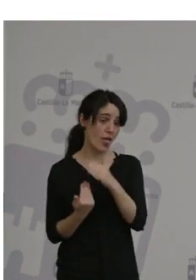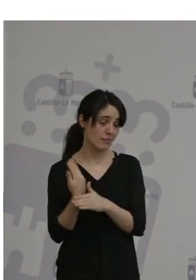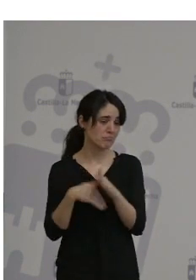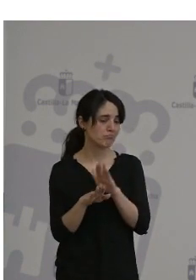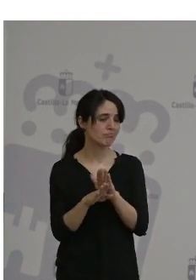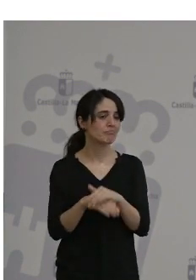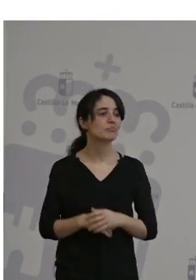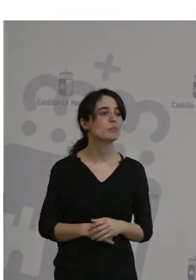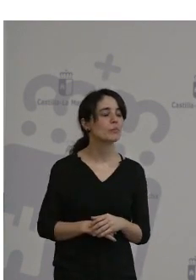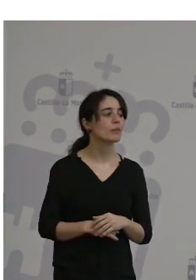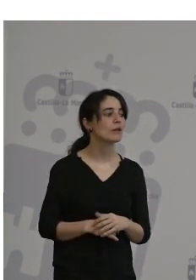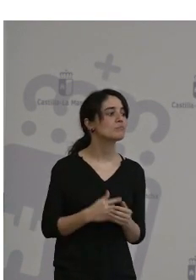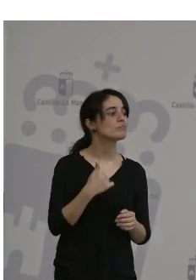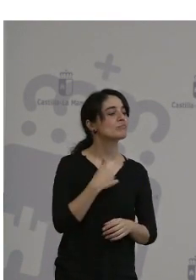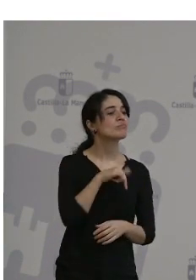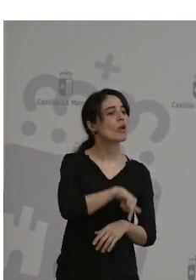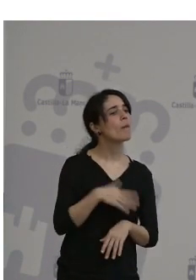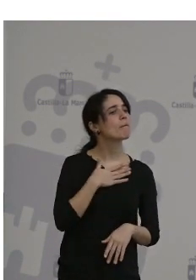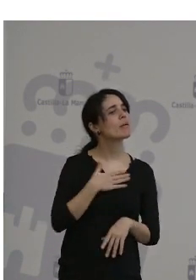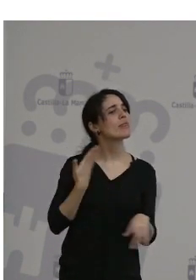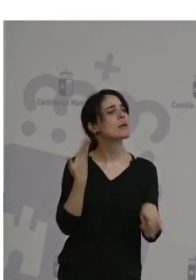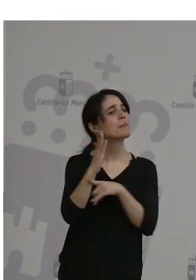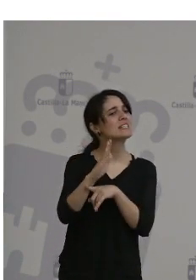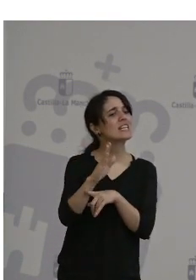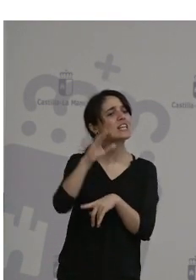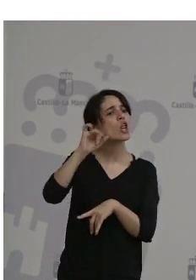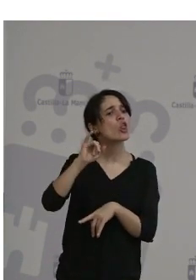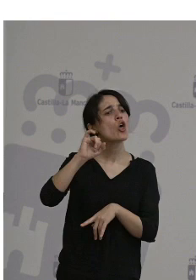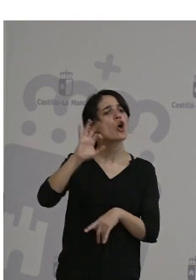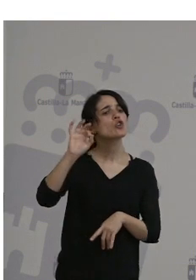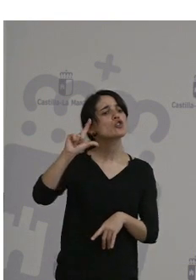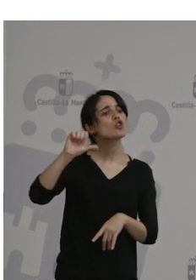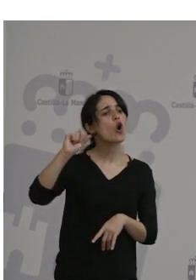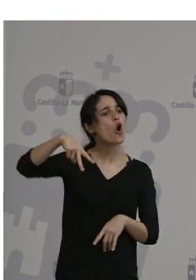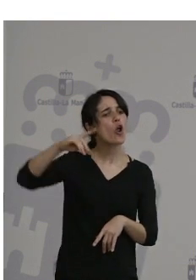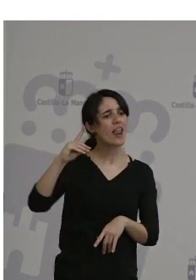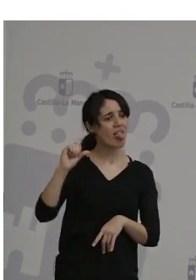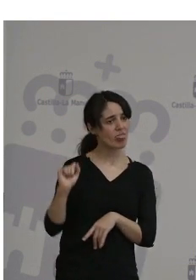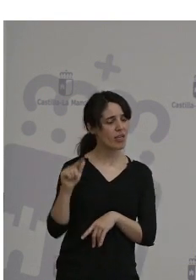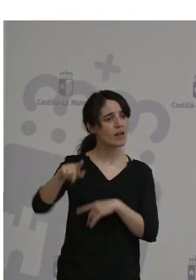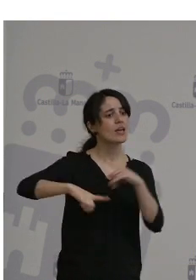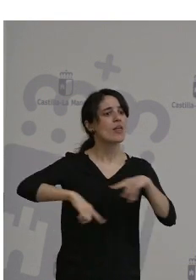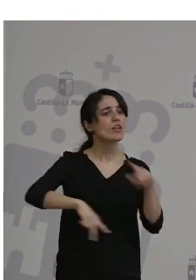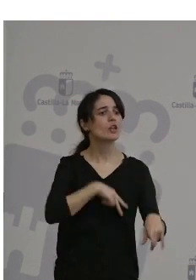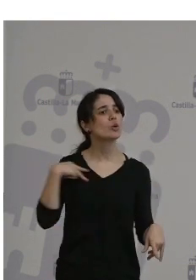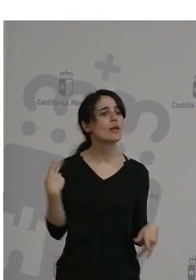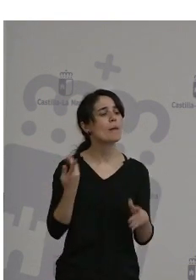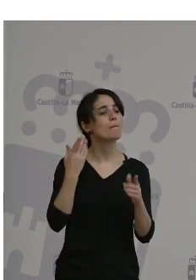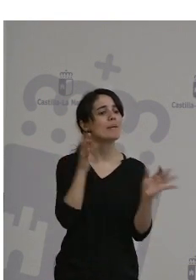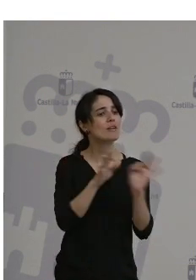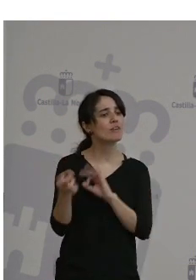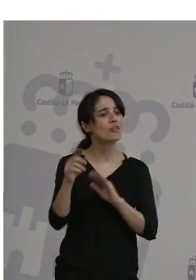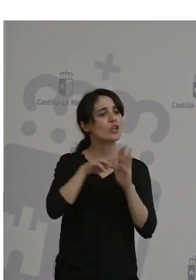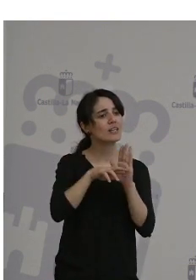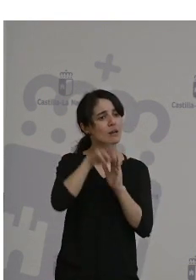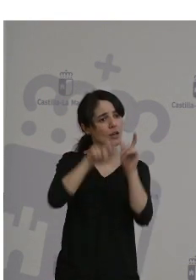Tengo el placer de presentaros a Yolanda Martínez, ella es la Subdirectora General de Planificación y Recursos Humanos del Ministerio